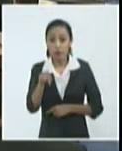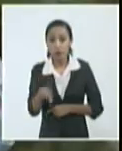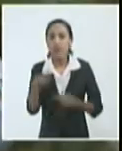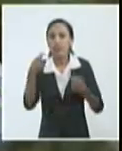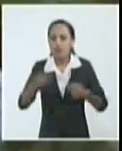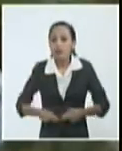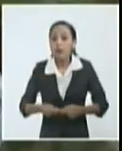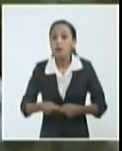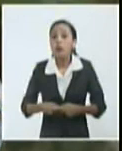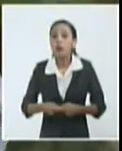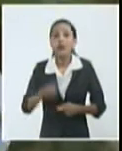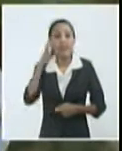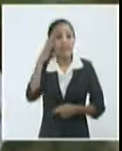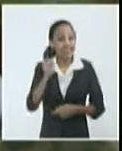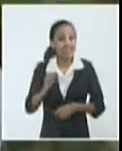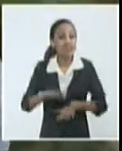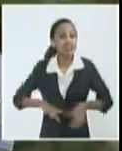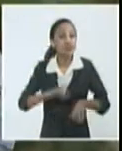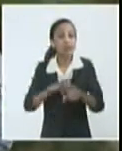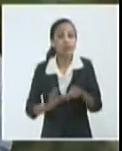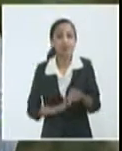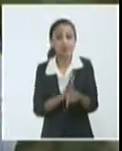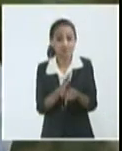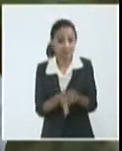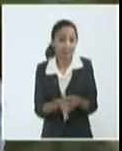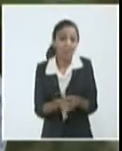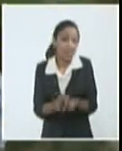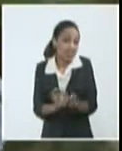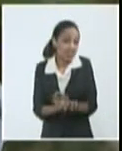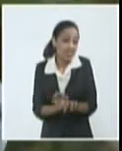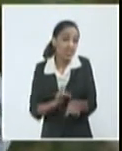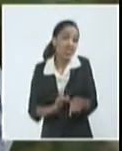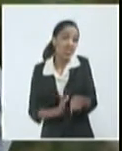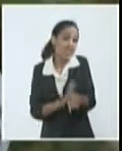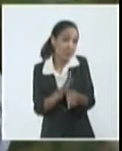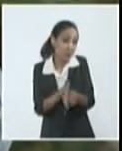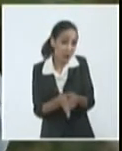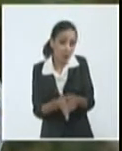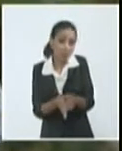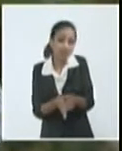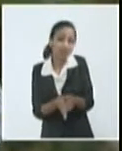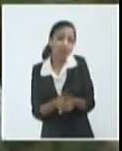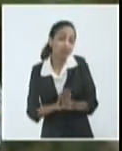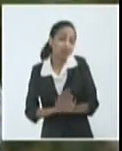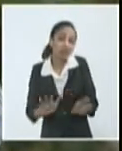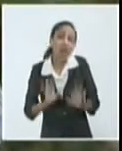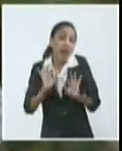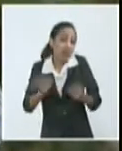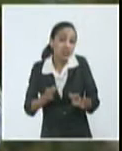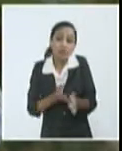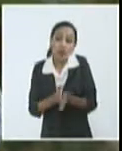La COVID-19 no va a desaparecer. No hay pronóstico, no hay indicios científicos que garanticen que va a desaparecer.